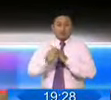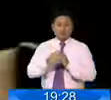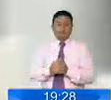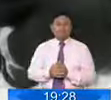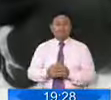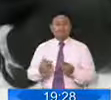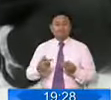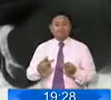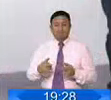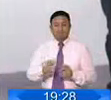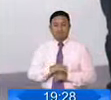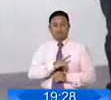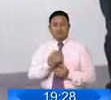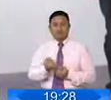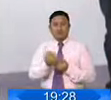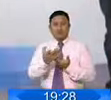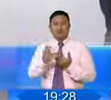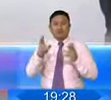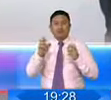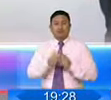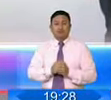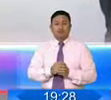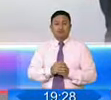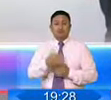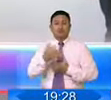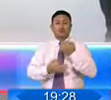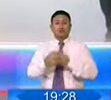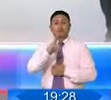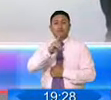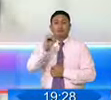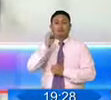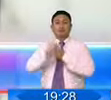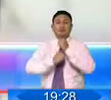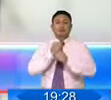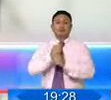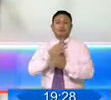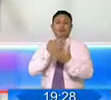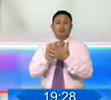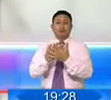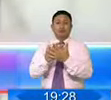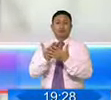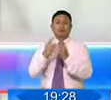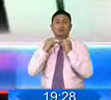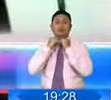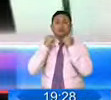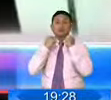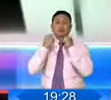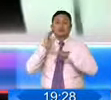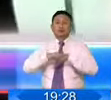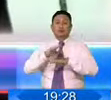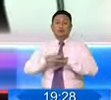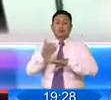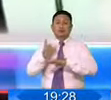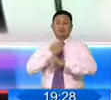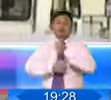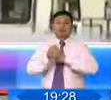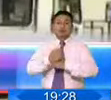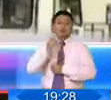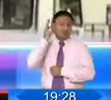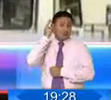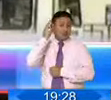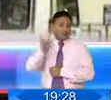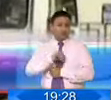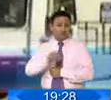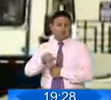también tendremos información sobre la sentencia a 20 años de prisión a un sacerdote por la violación a una menor de